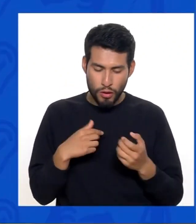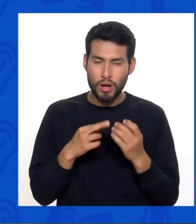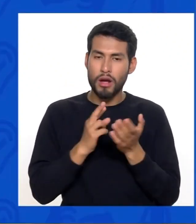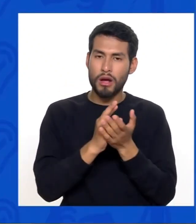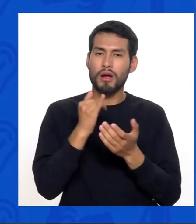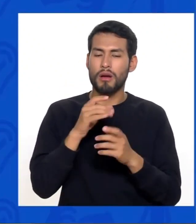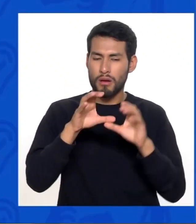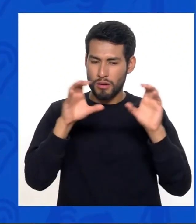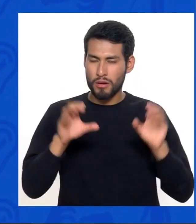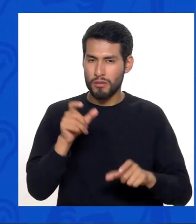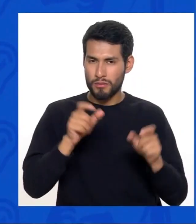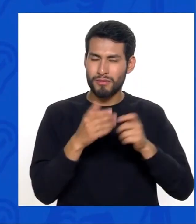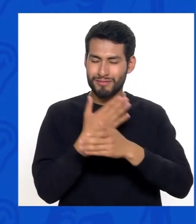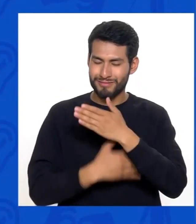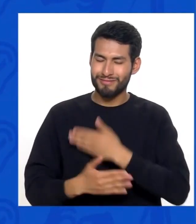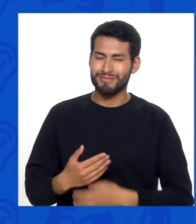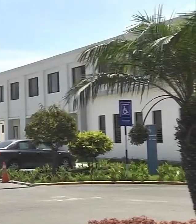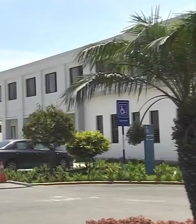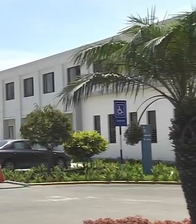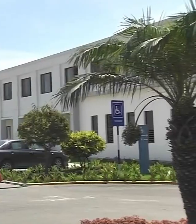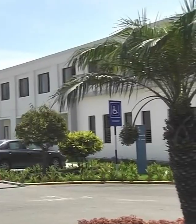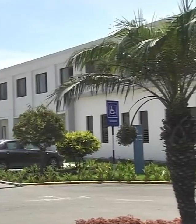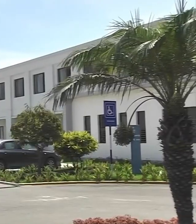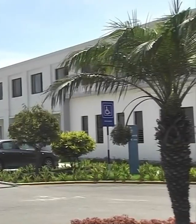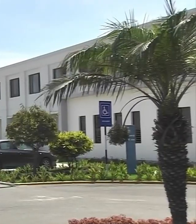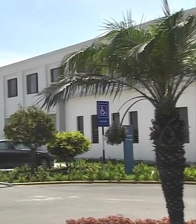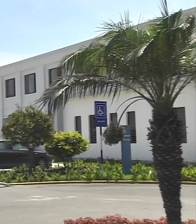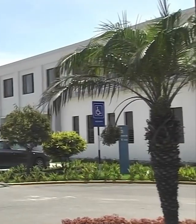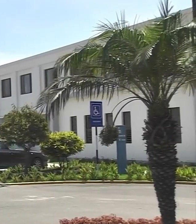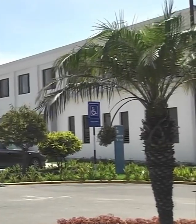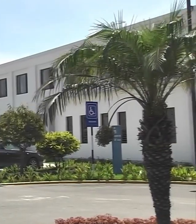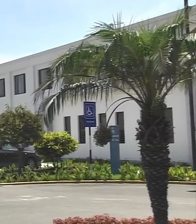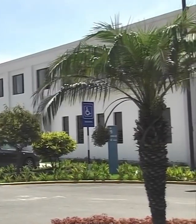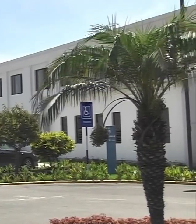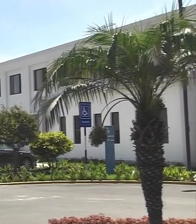la certificación a la persona con discapacidad.